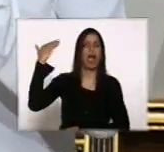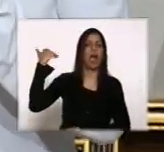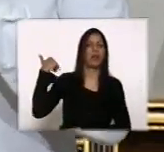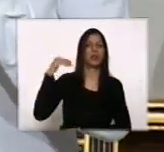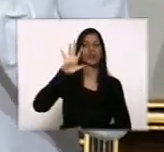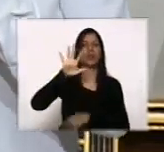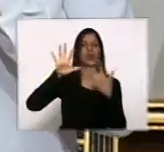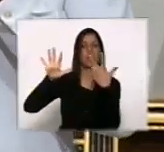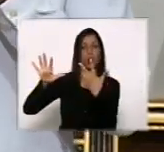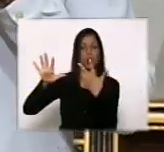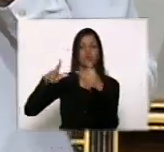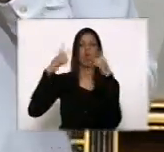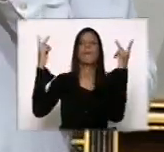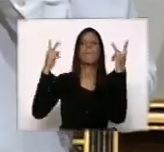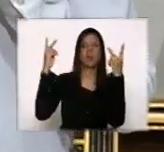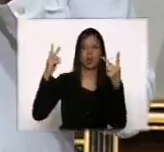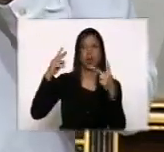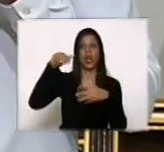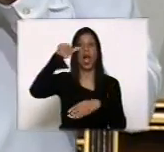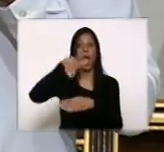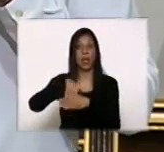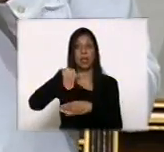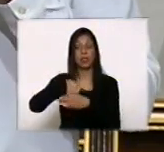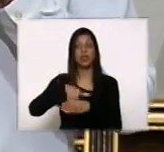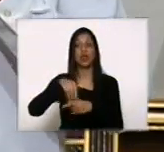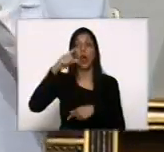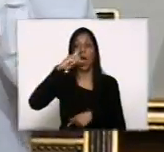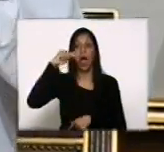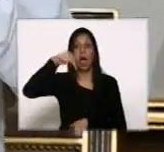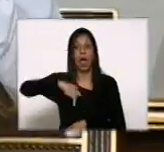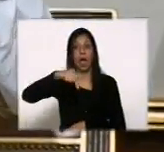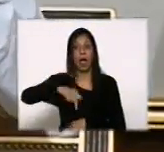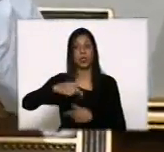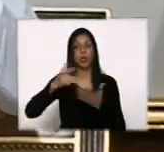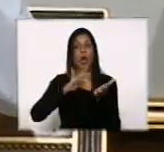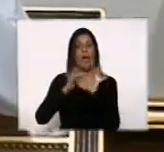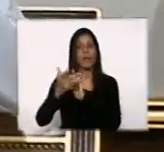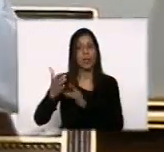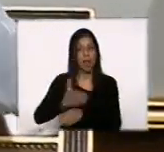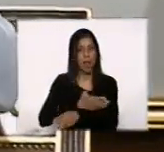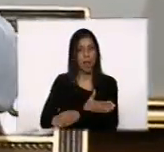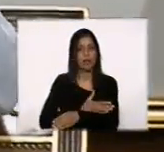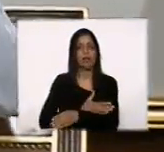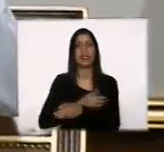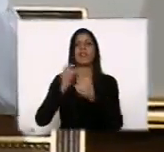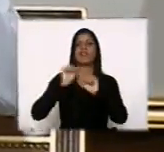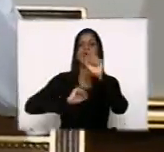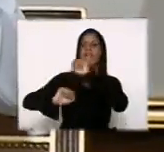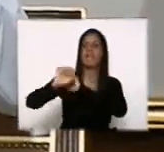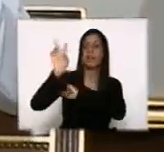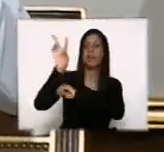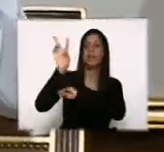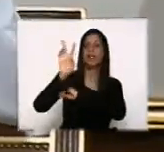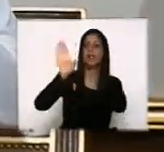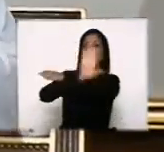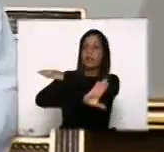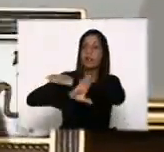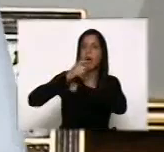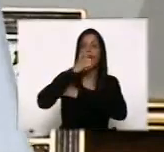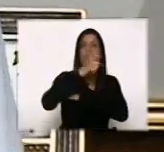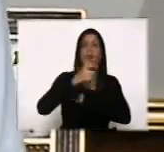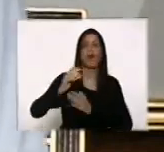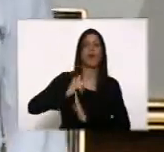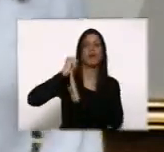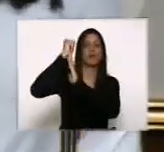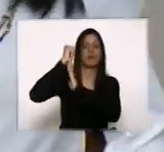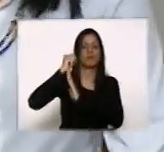la victoria contundente que tendremos este año en defensa de la dignidad de Venezuela con nuestro pueblo al frente.